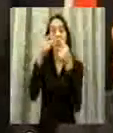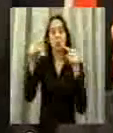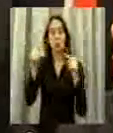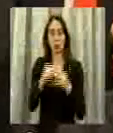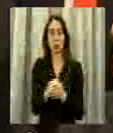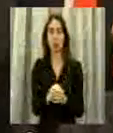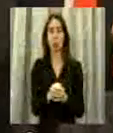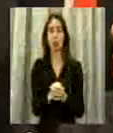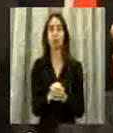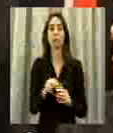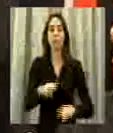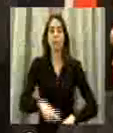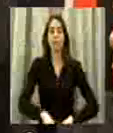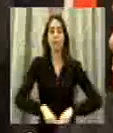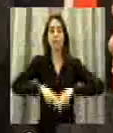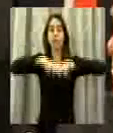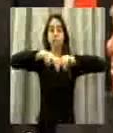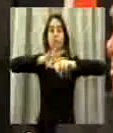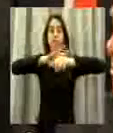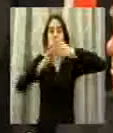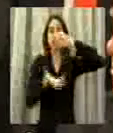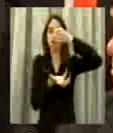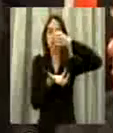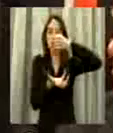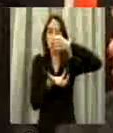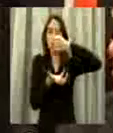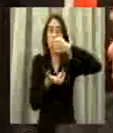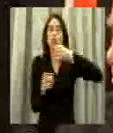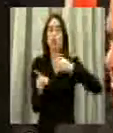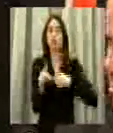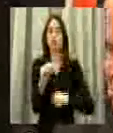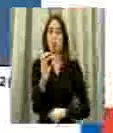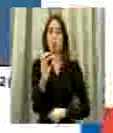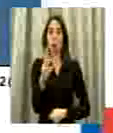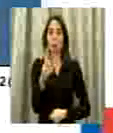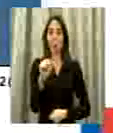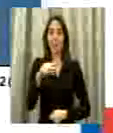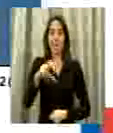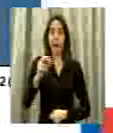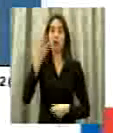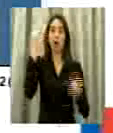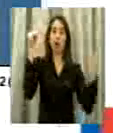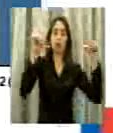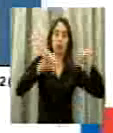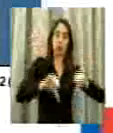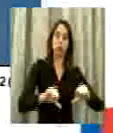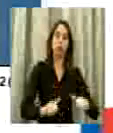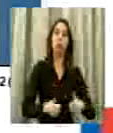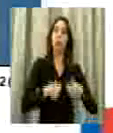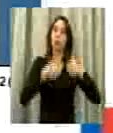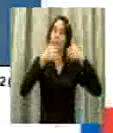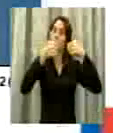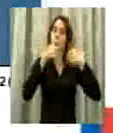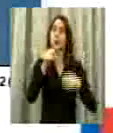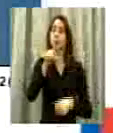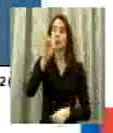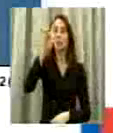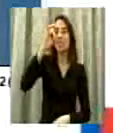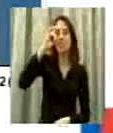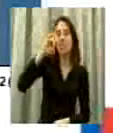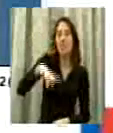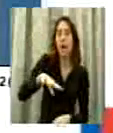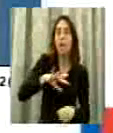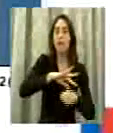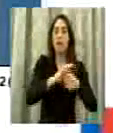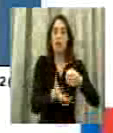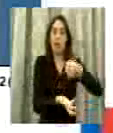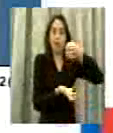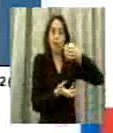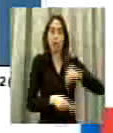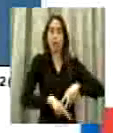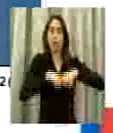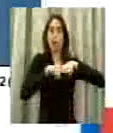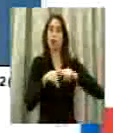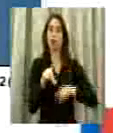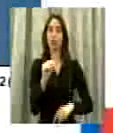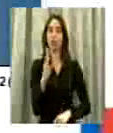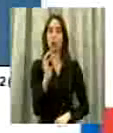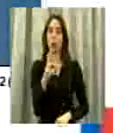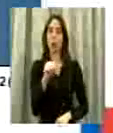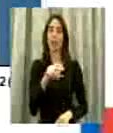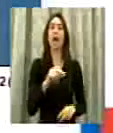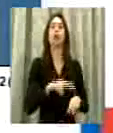Fondos soberanos. Hemos logrado recuperar los fondos soberanos. Los fondos soberanos, como ustedes saben, aquí hay 2 fondos soberanos. El Fondo de